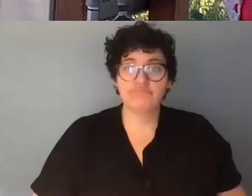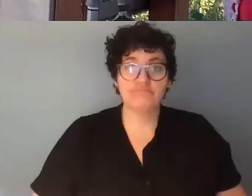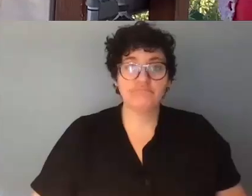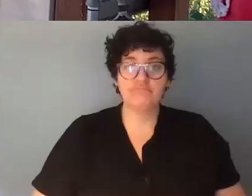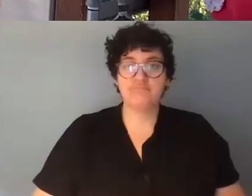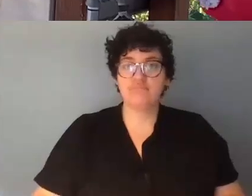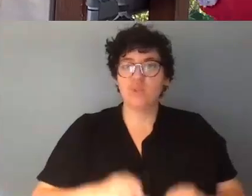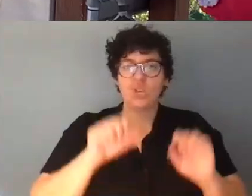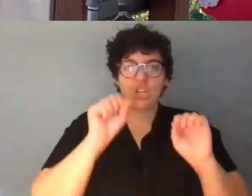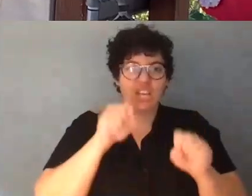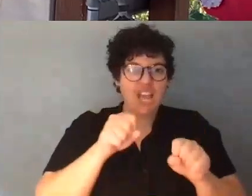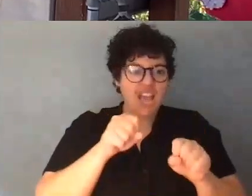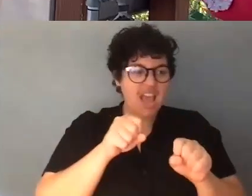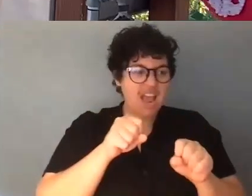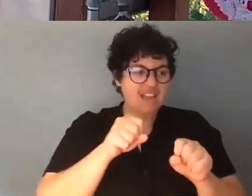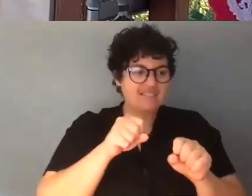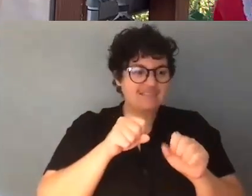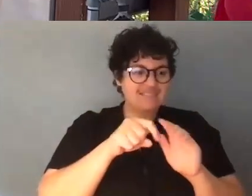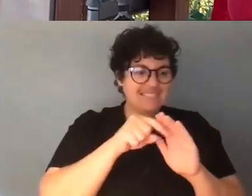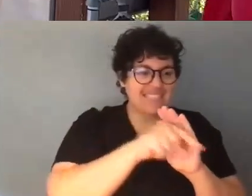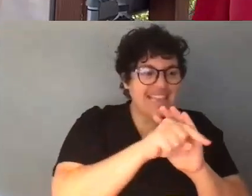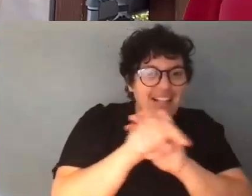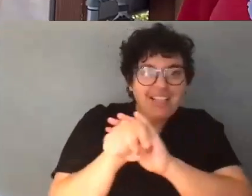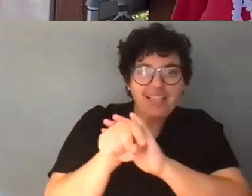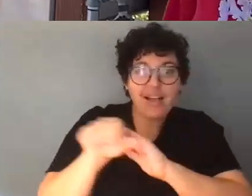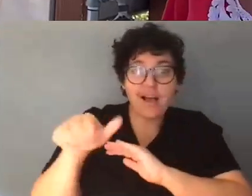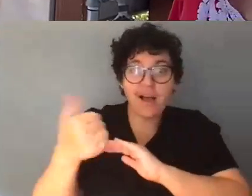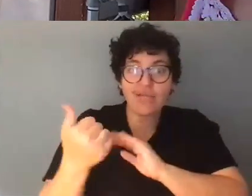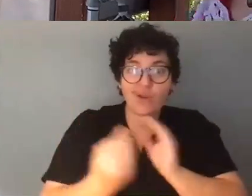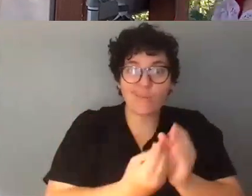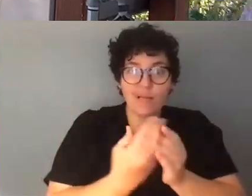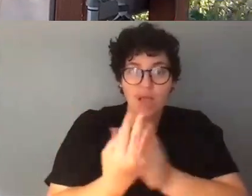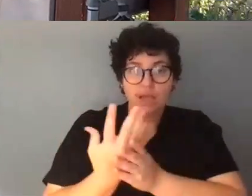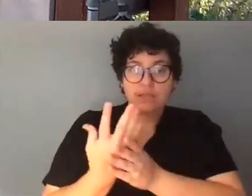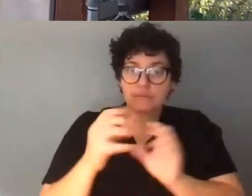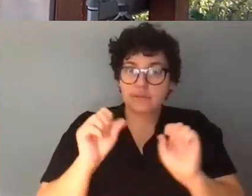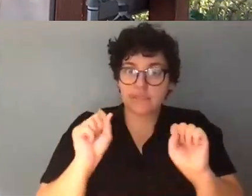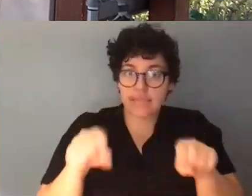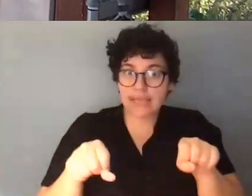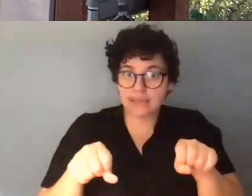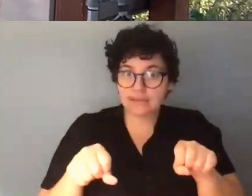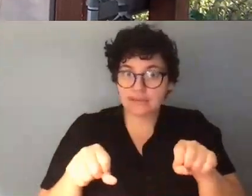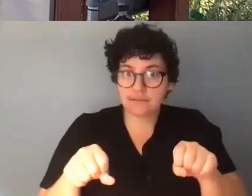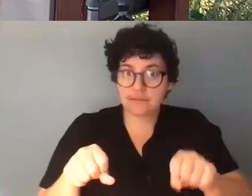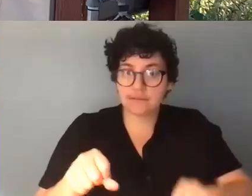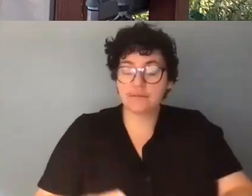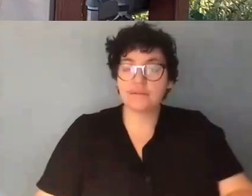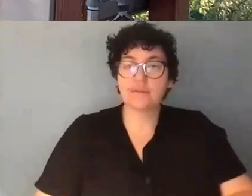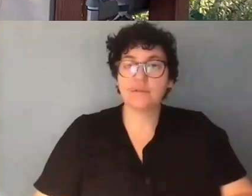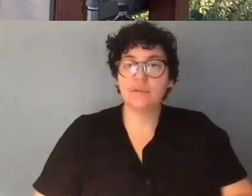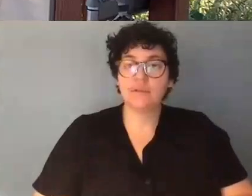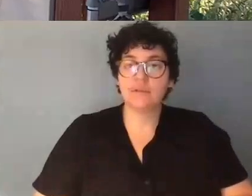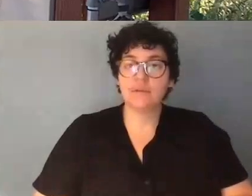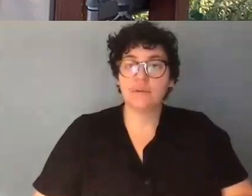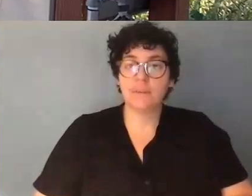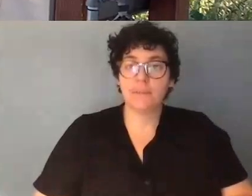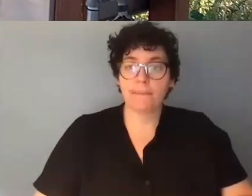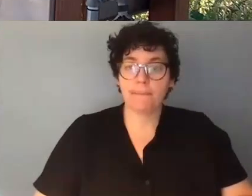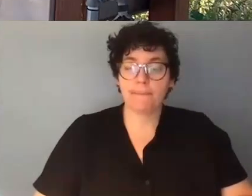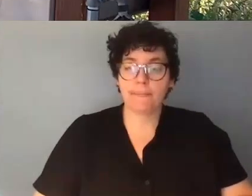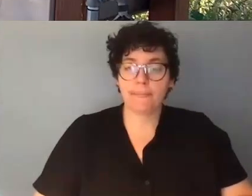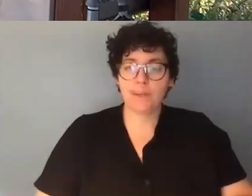valor y se puede ahogar las otras plantas que tú prefieres.